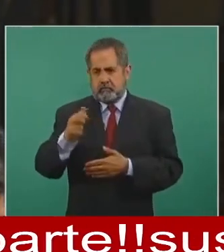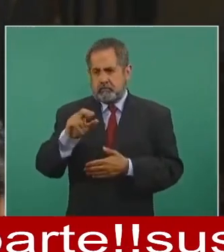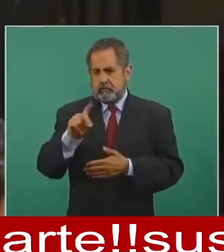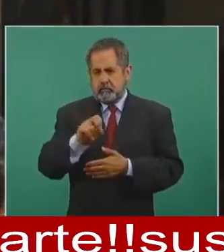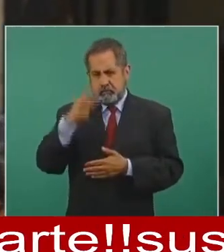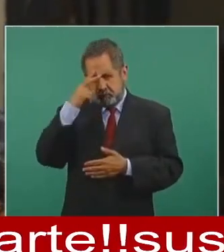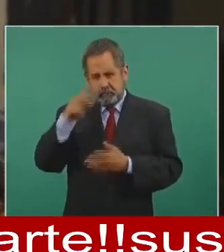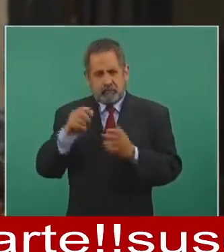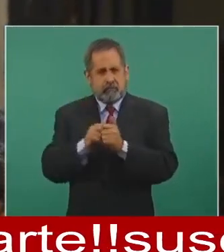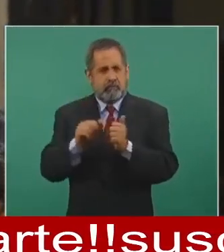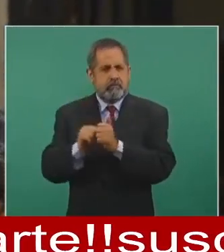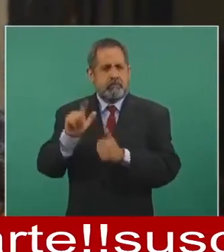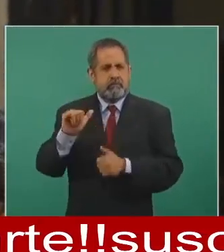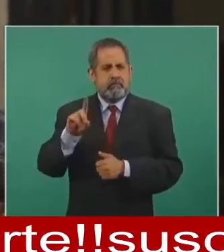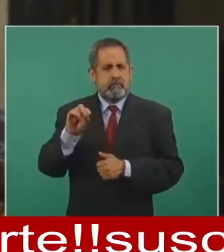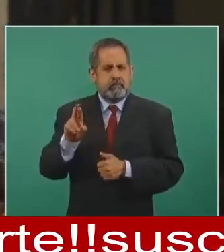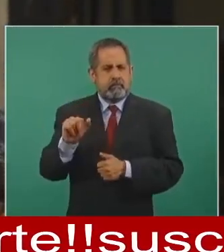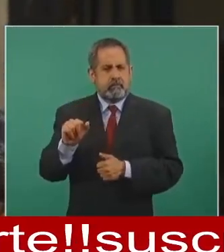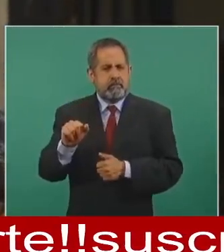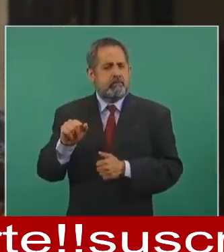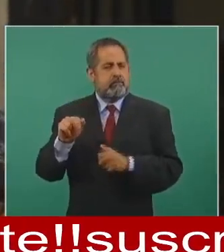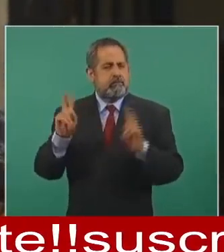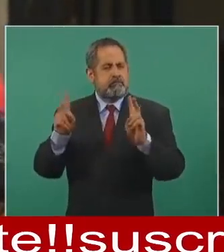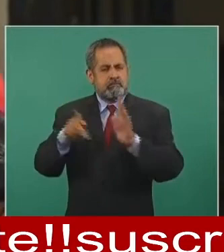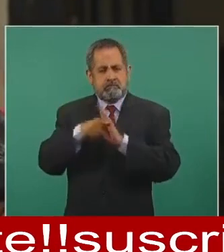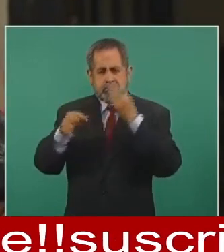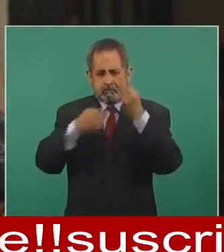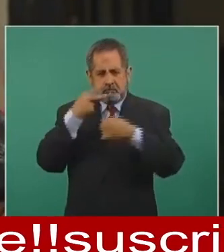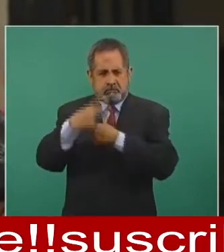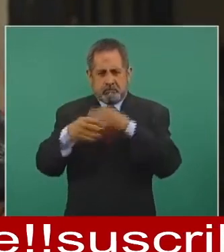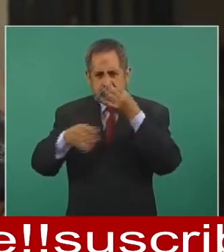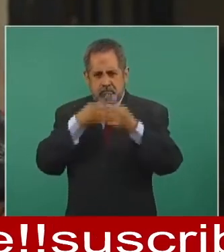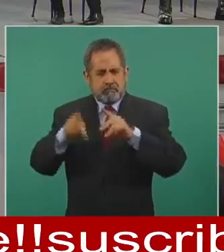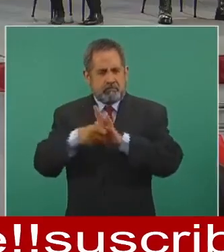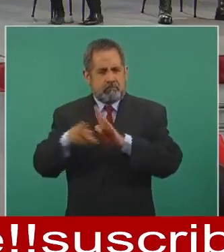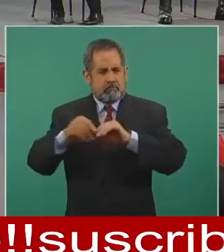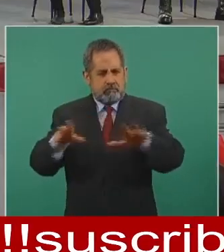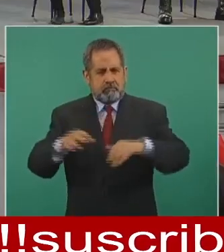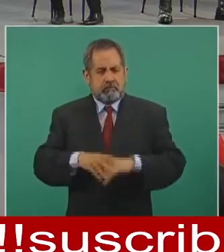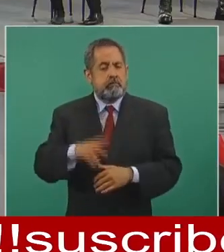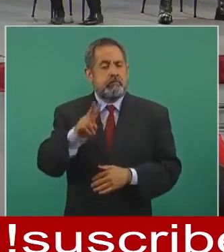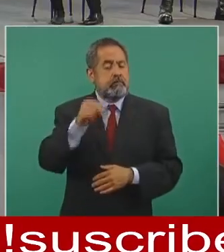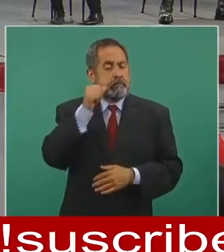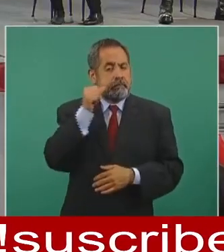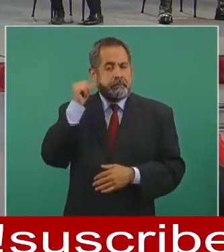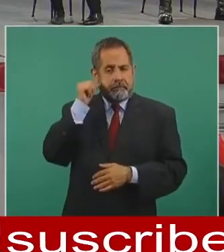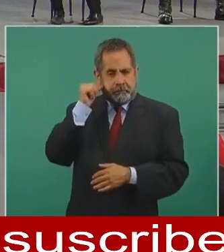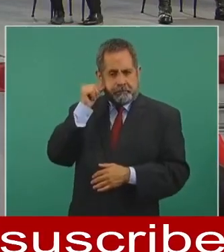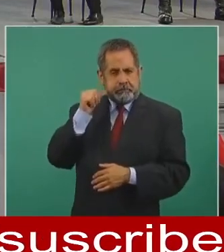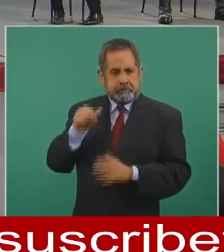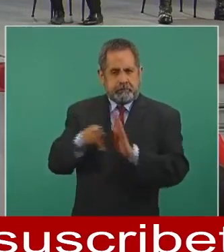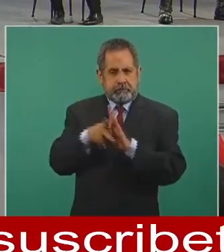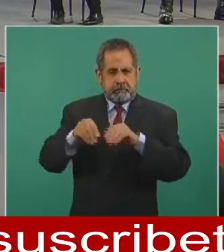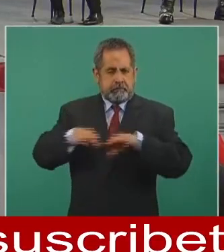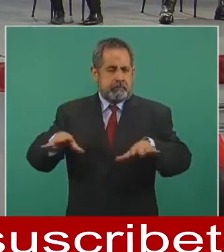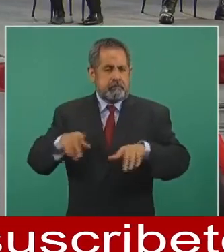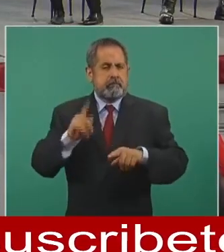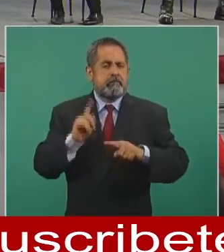con Alejandro Páez Varela del programa Los Periodistas. Y justamente ayer en el diario digital Sin Embargo